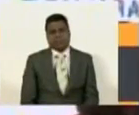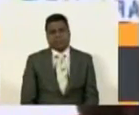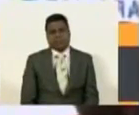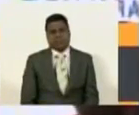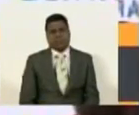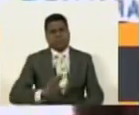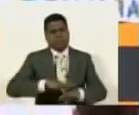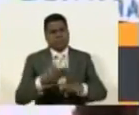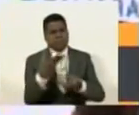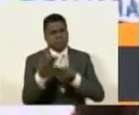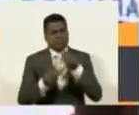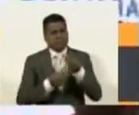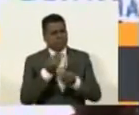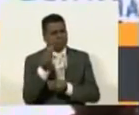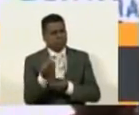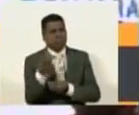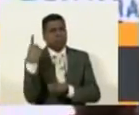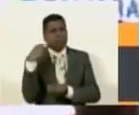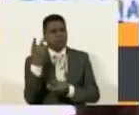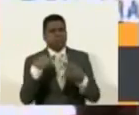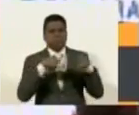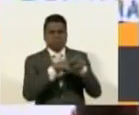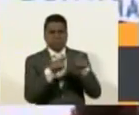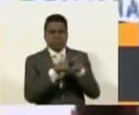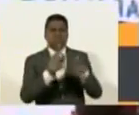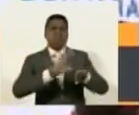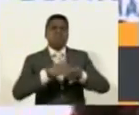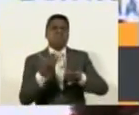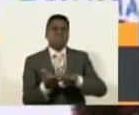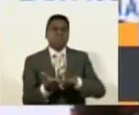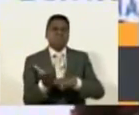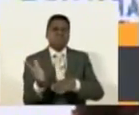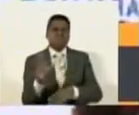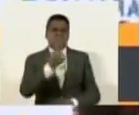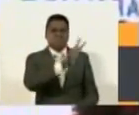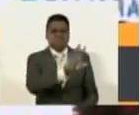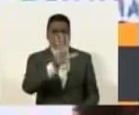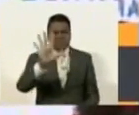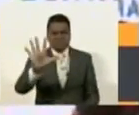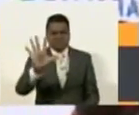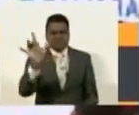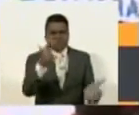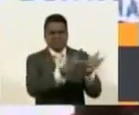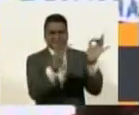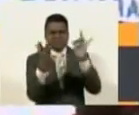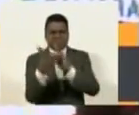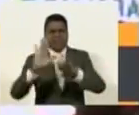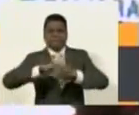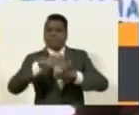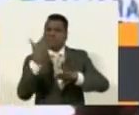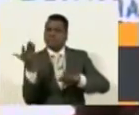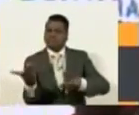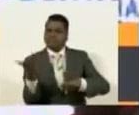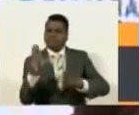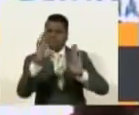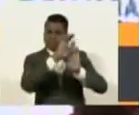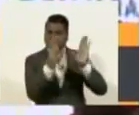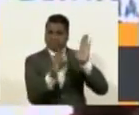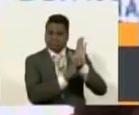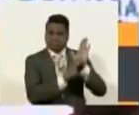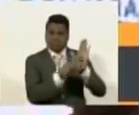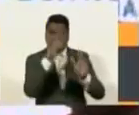hizo de la manera como se hizo? ¿Por qué fuimos a un referéndum el 25 de abril? Porque en la Constitución del